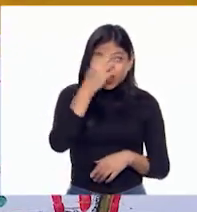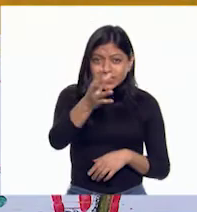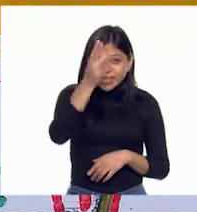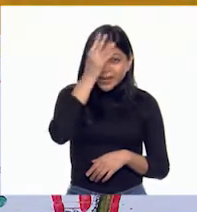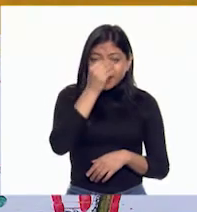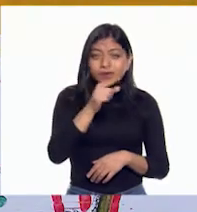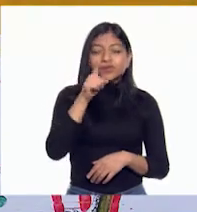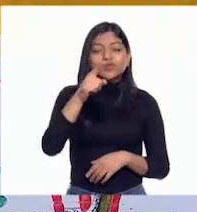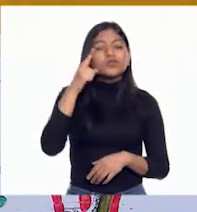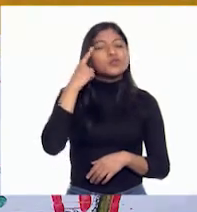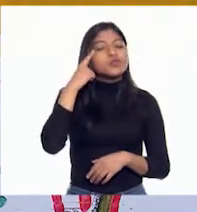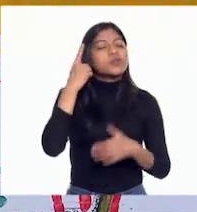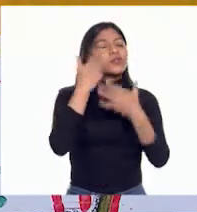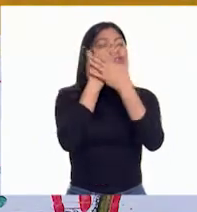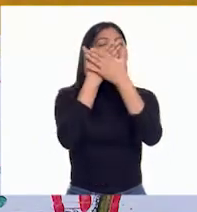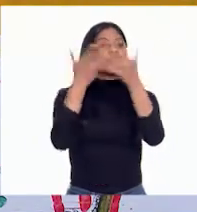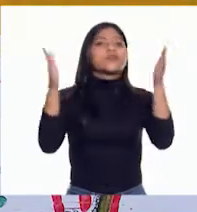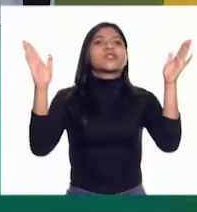libres.